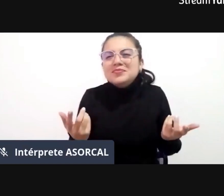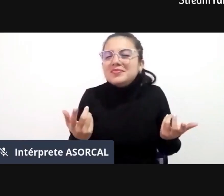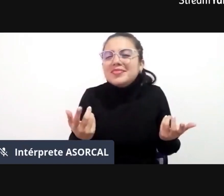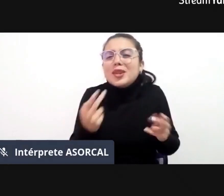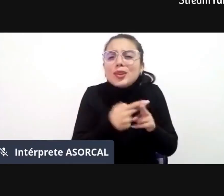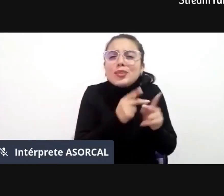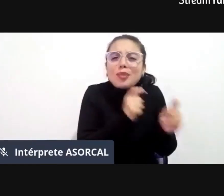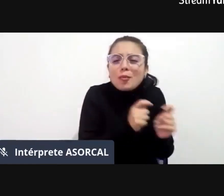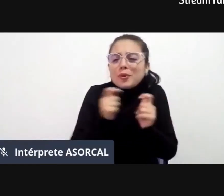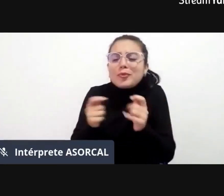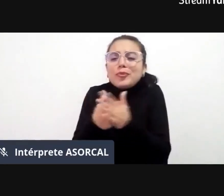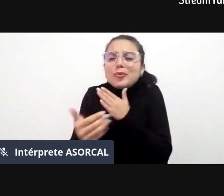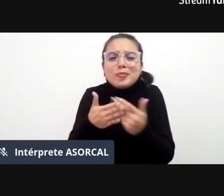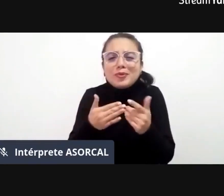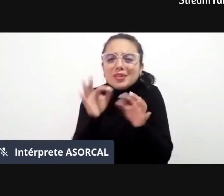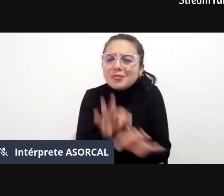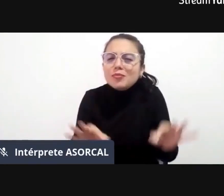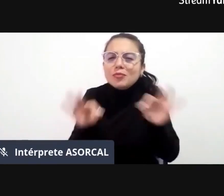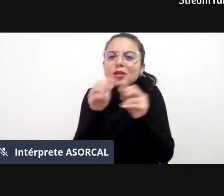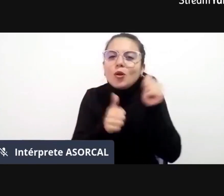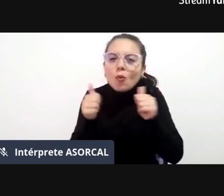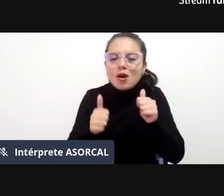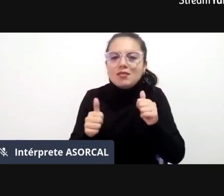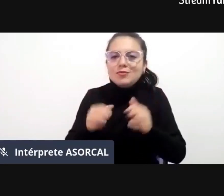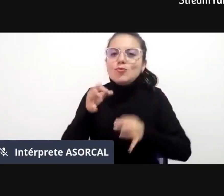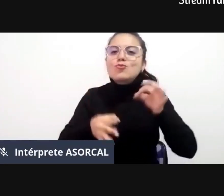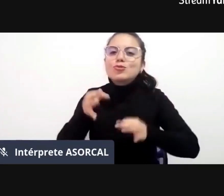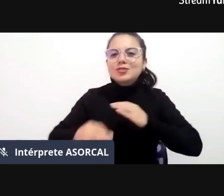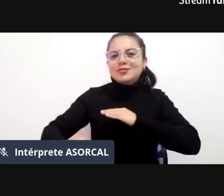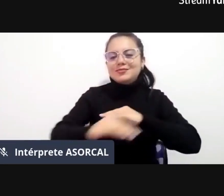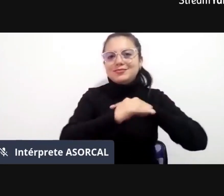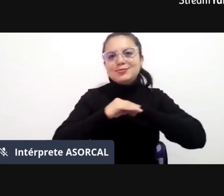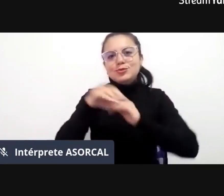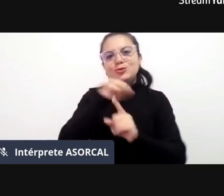más fraterna, un compartir los bienes. Eso es lo que se busca.